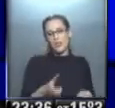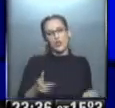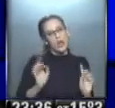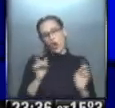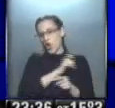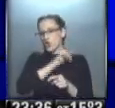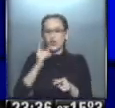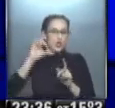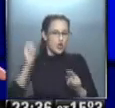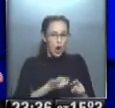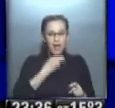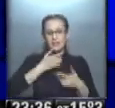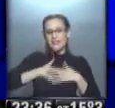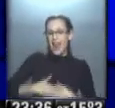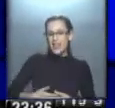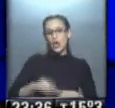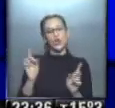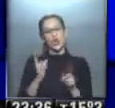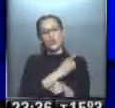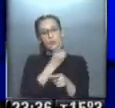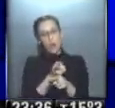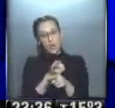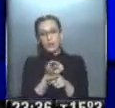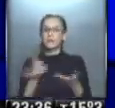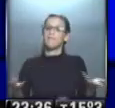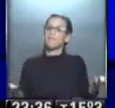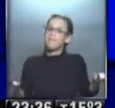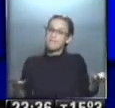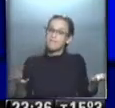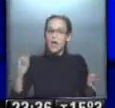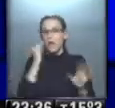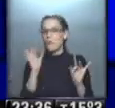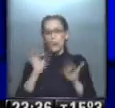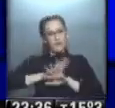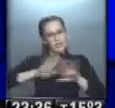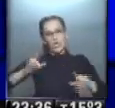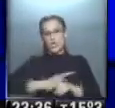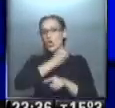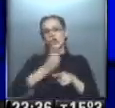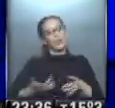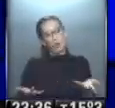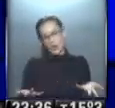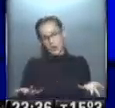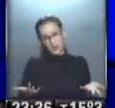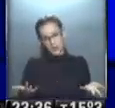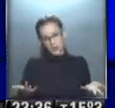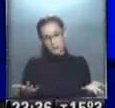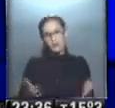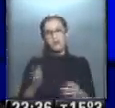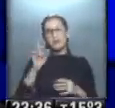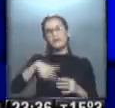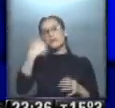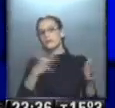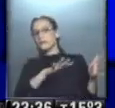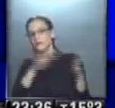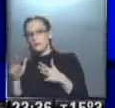la platea. Si la tranquilidad no se lleva desde la casa, desde el campo de juego, no podemos pedir después que los hinchas no hagan lo mismo cuando van a un partido. Sacando de